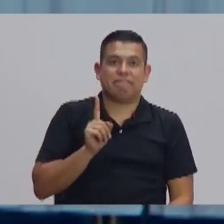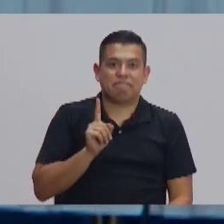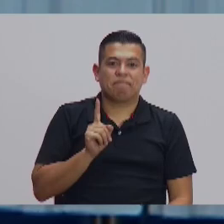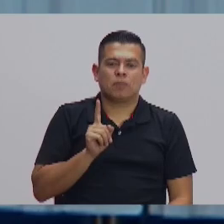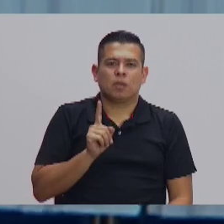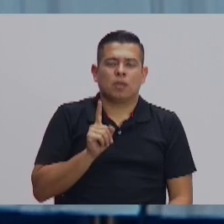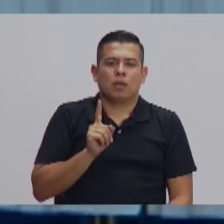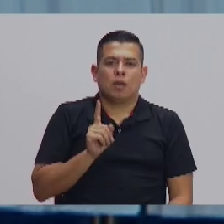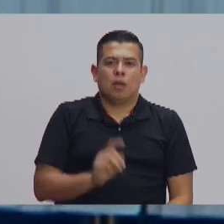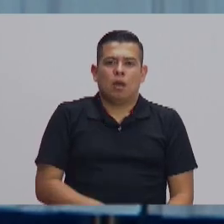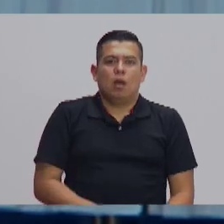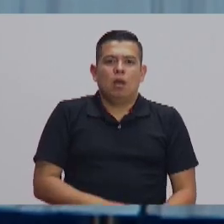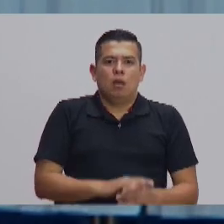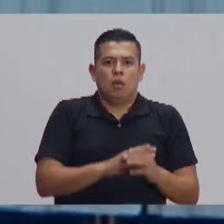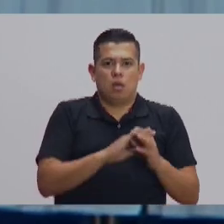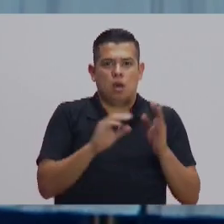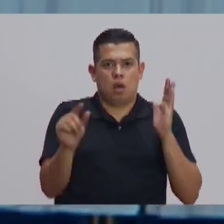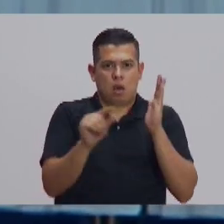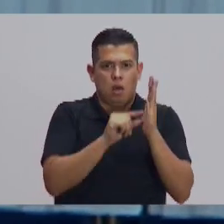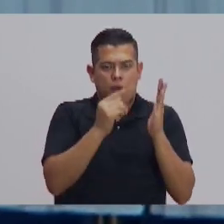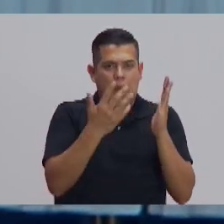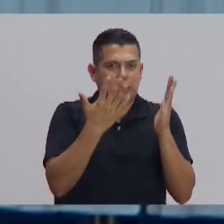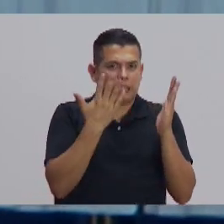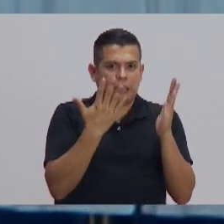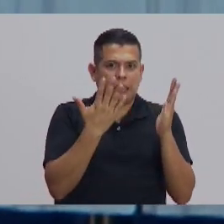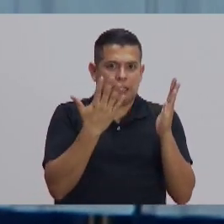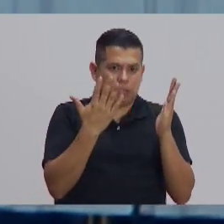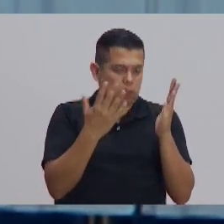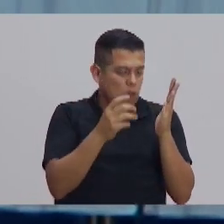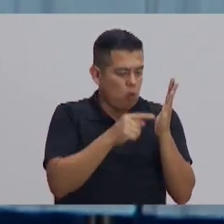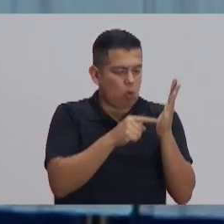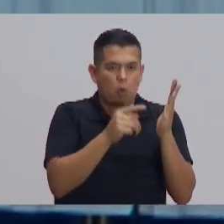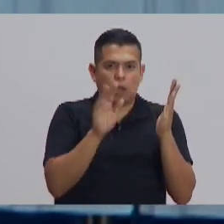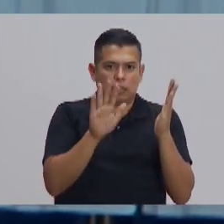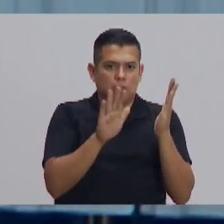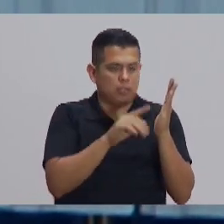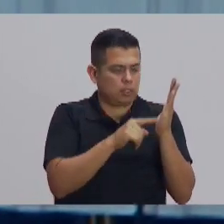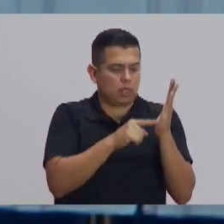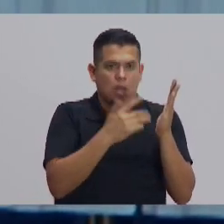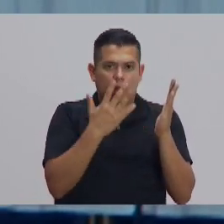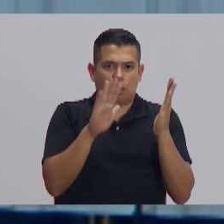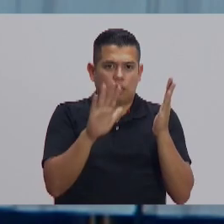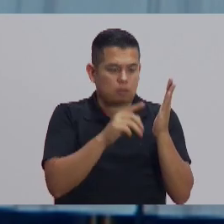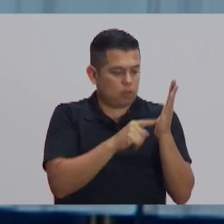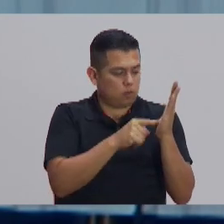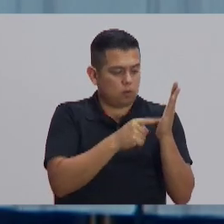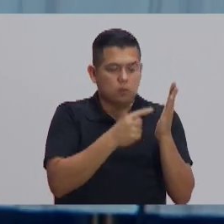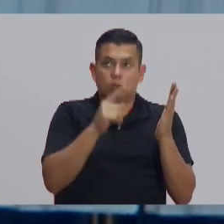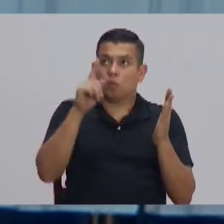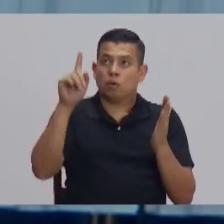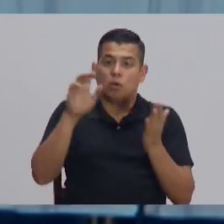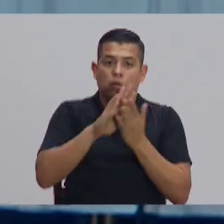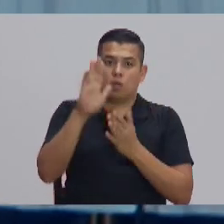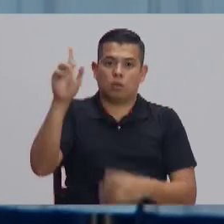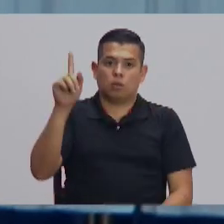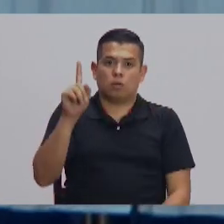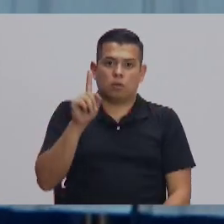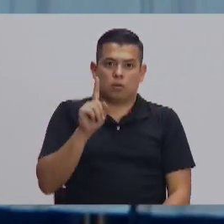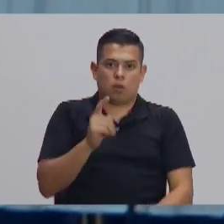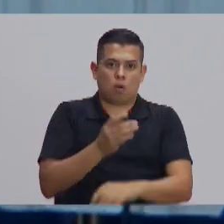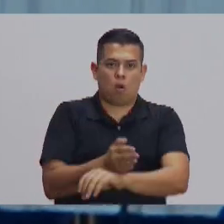al llegar al capítulo 5 vemos la apareció la aparición espiritual y la